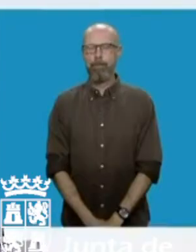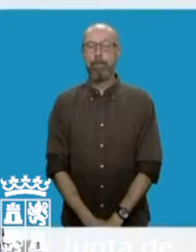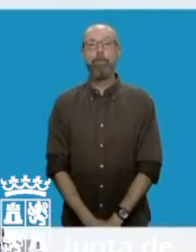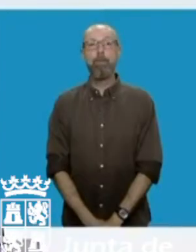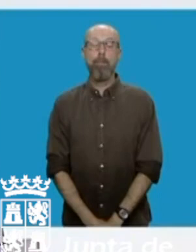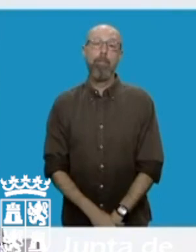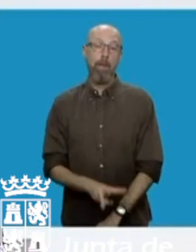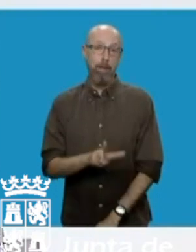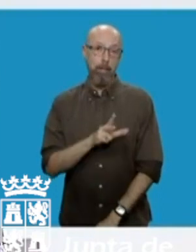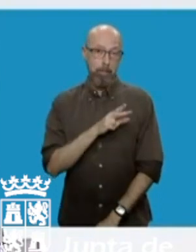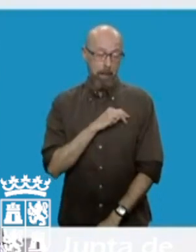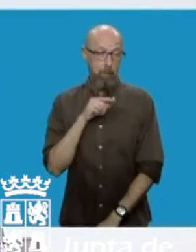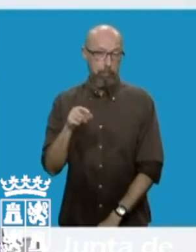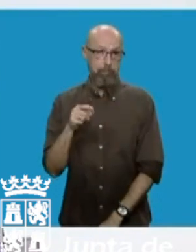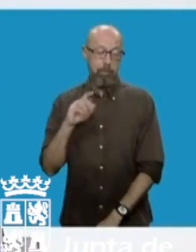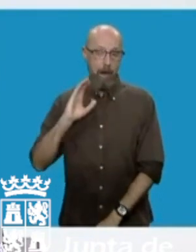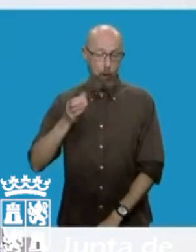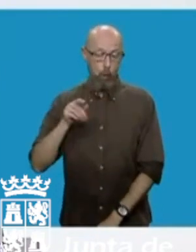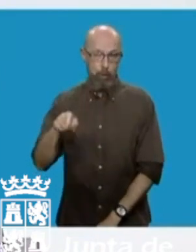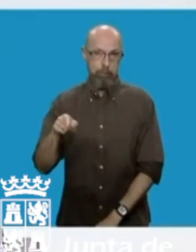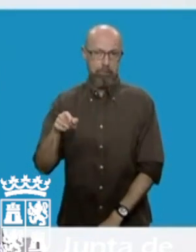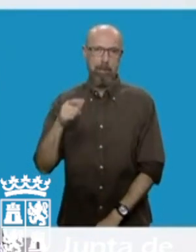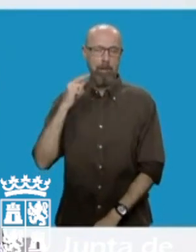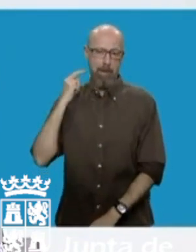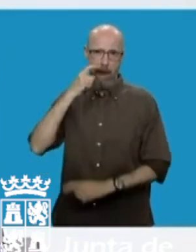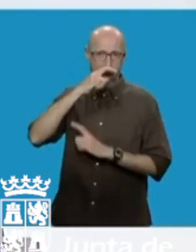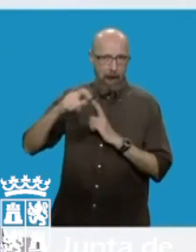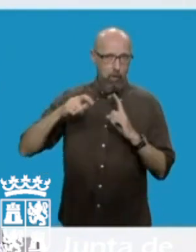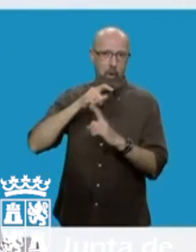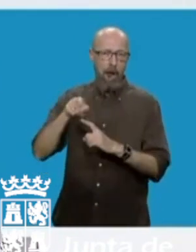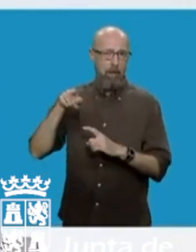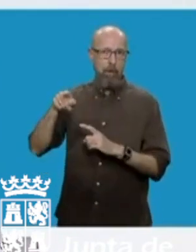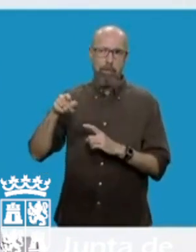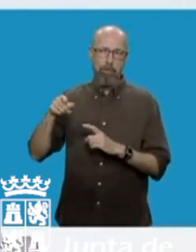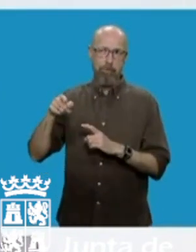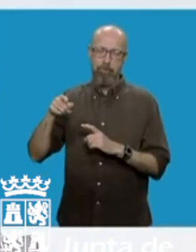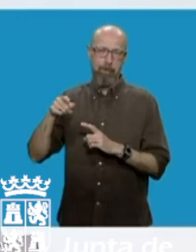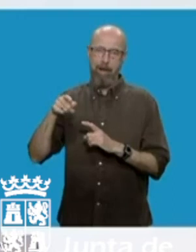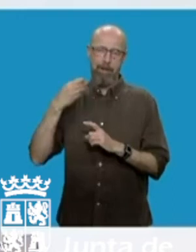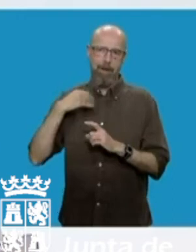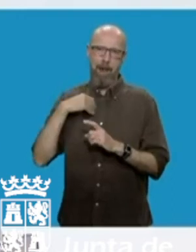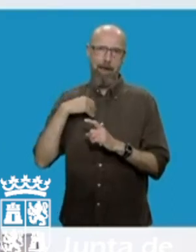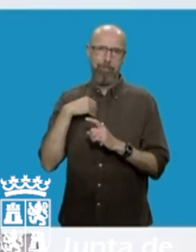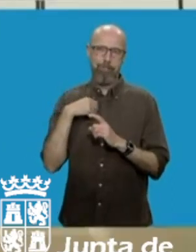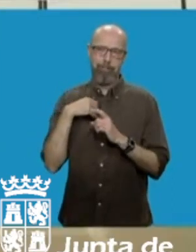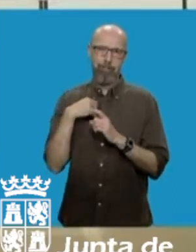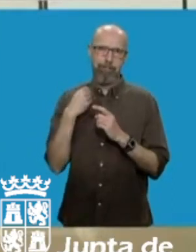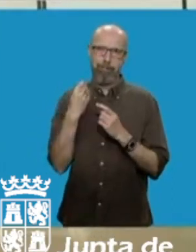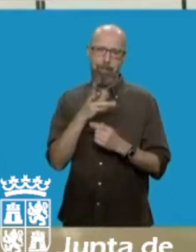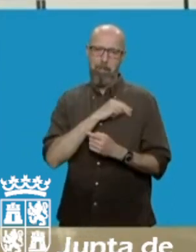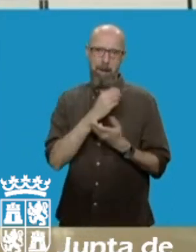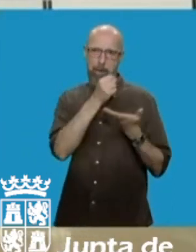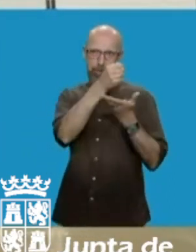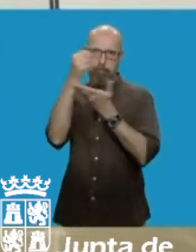Premio, por lo tanto, al club que año tras año engrosa envidiablemente las vitrinas con sus nuevos